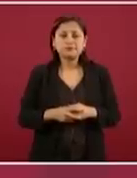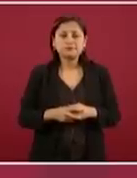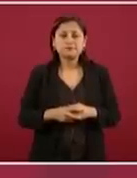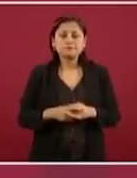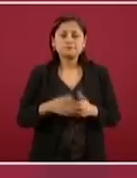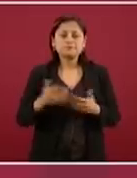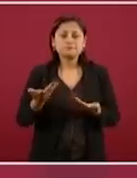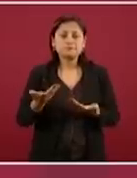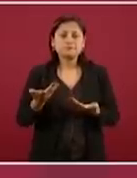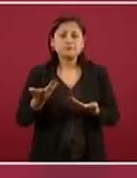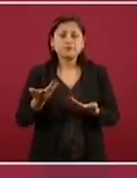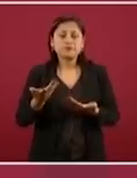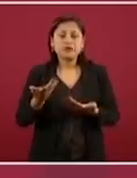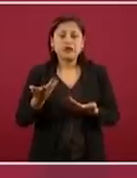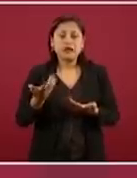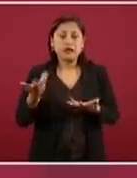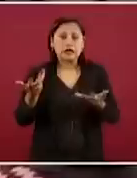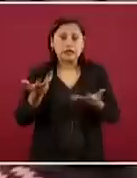enraizando